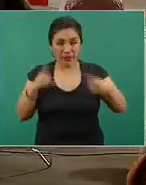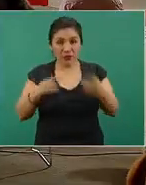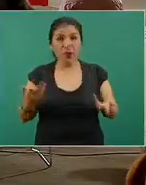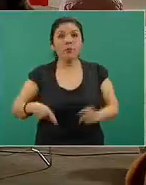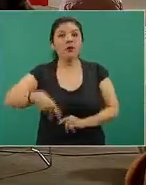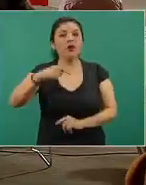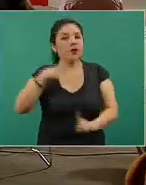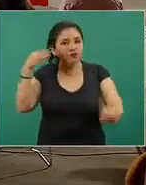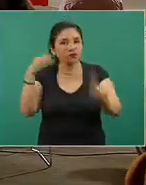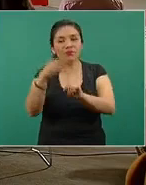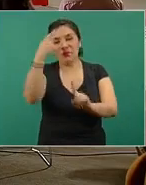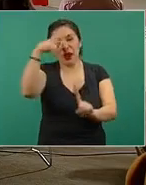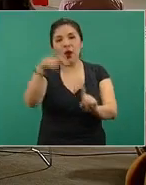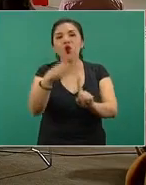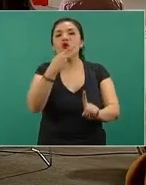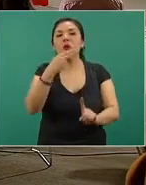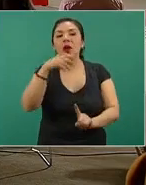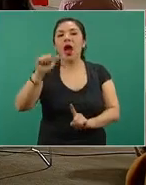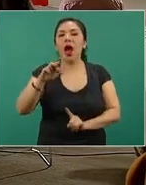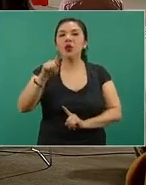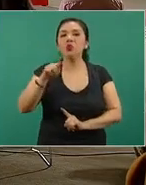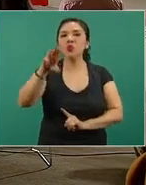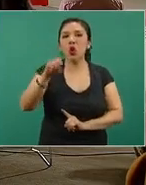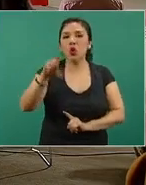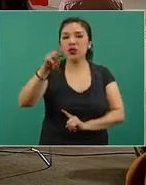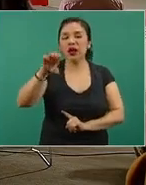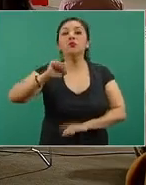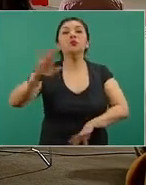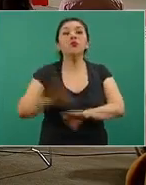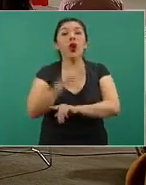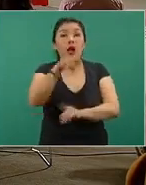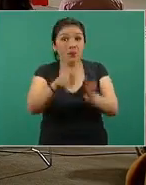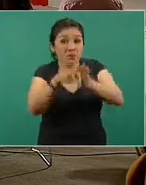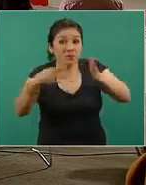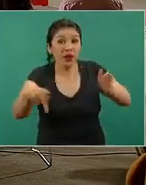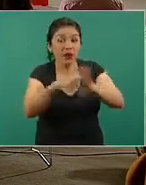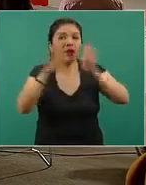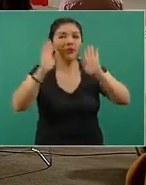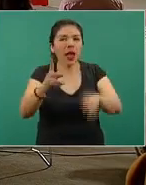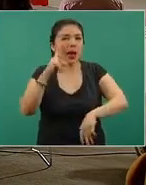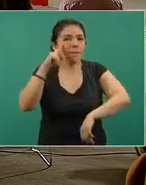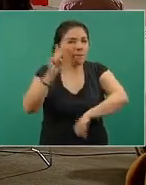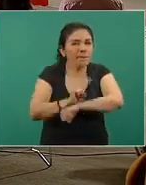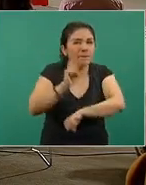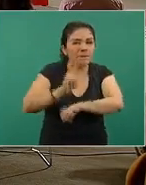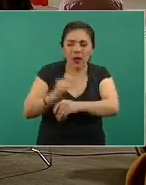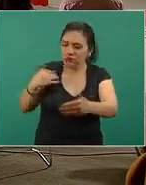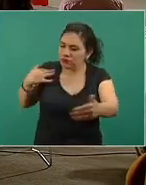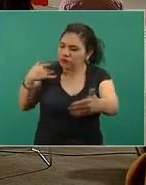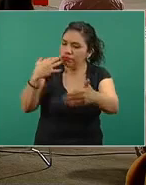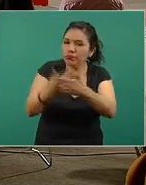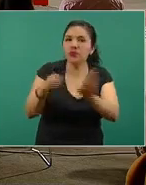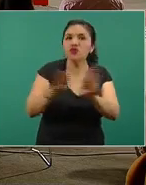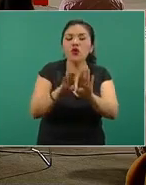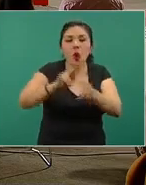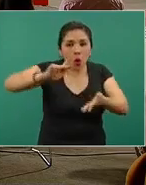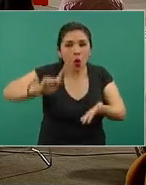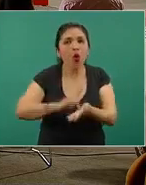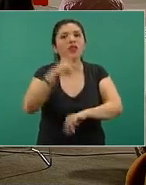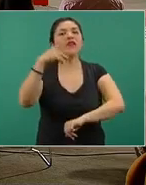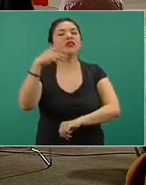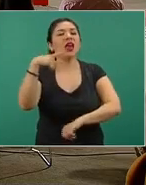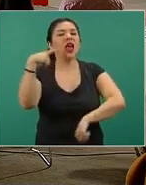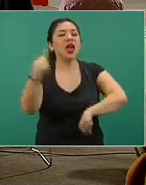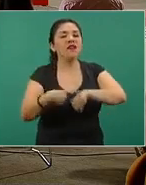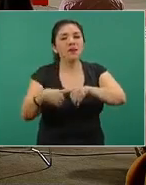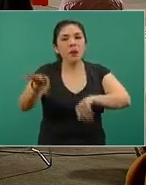que se la dedicábamos a Arturo Contreras y a Pie de Página, porque Pie de Página ha estado dando seguimiento al tema de las reinfecciones, y nos